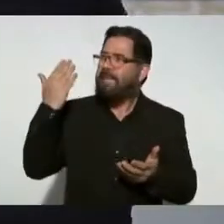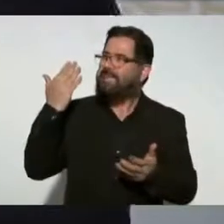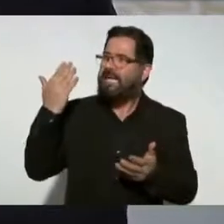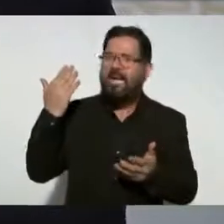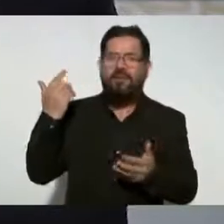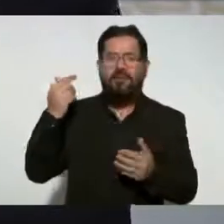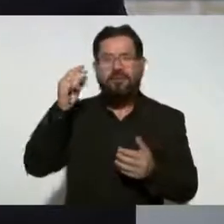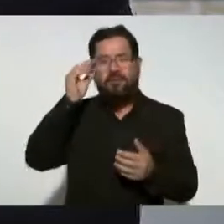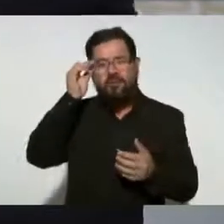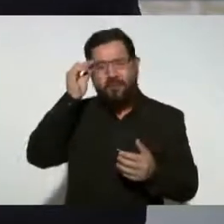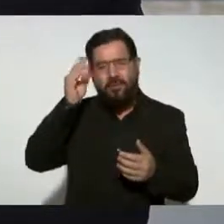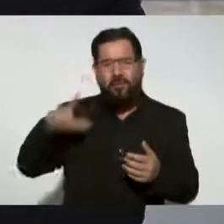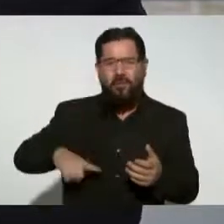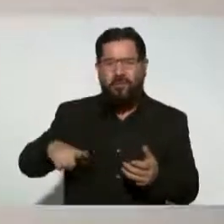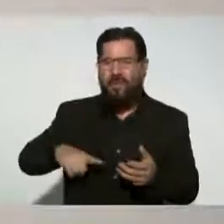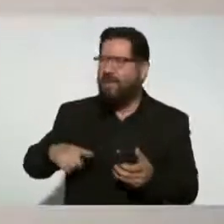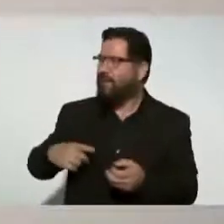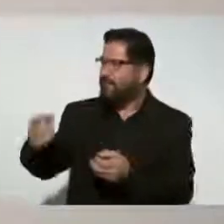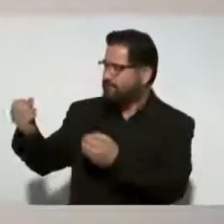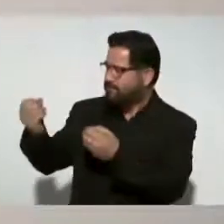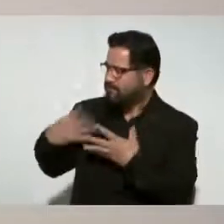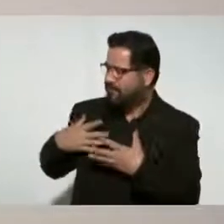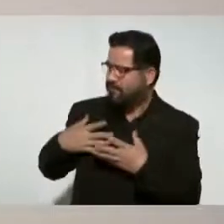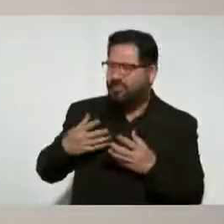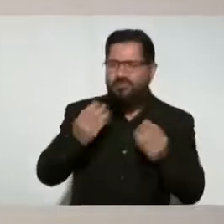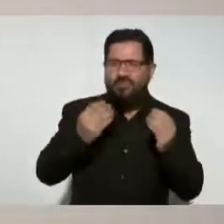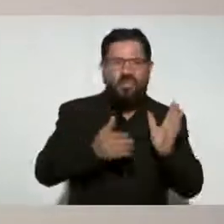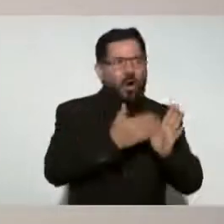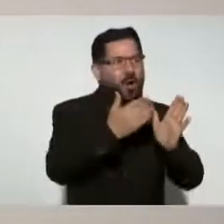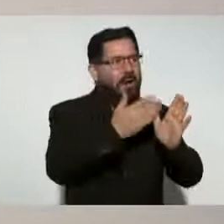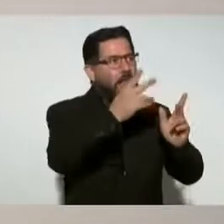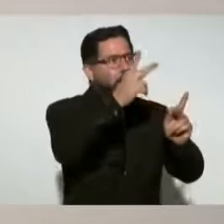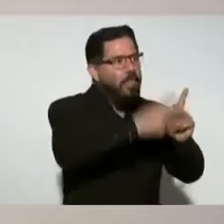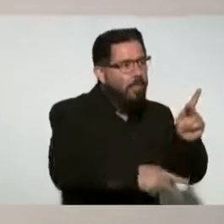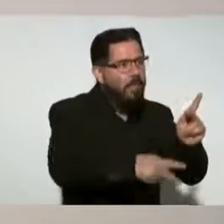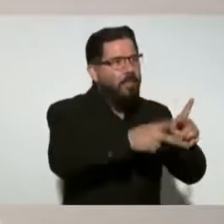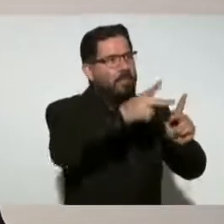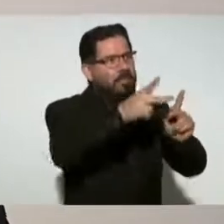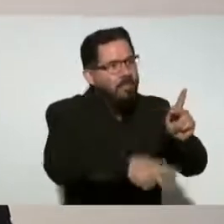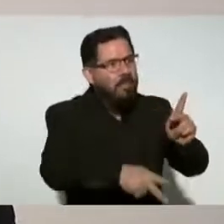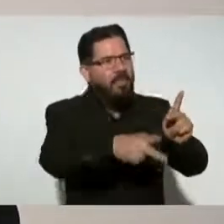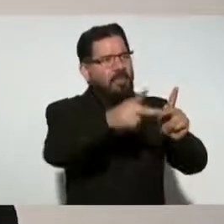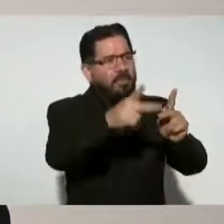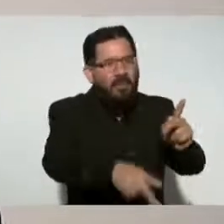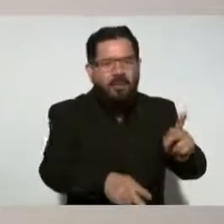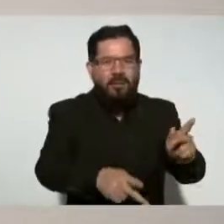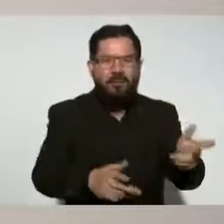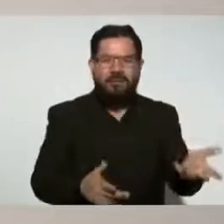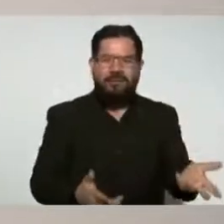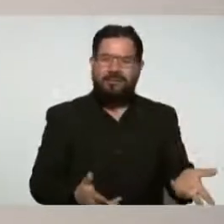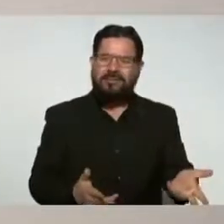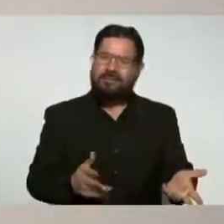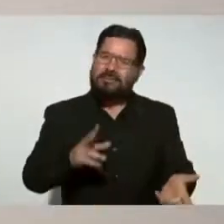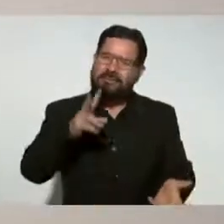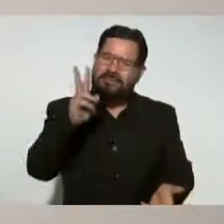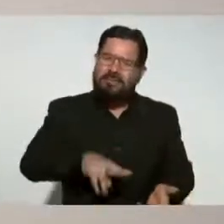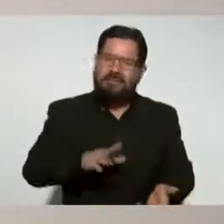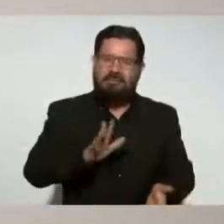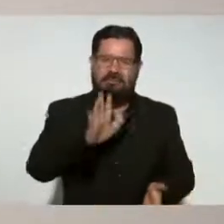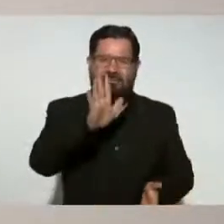obras en proceso, inconclusas, un cementerio